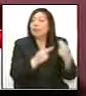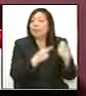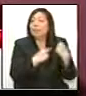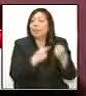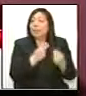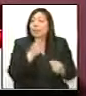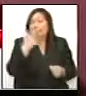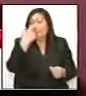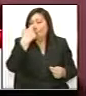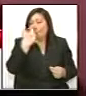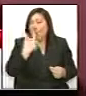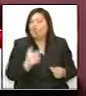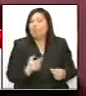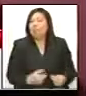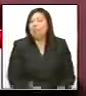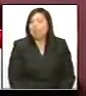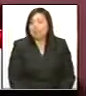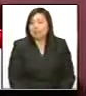nivel personal.